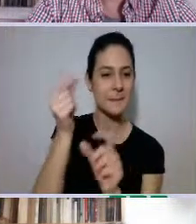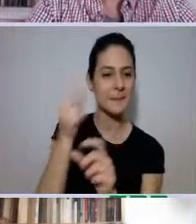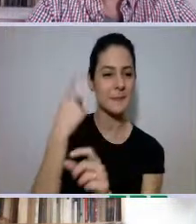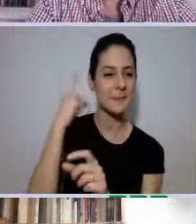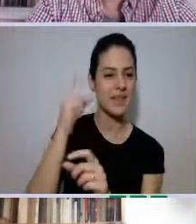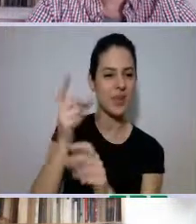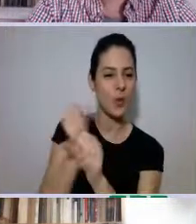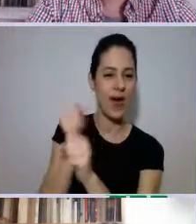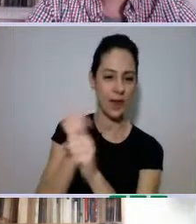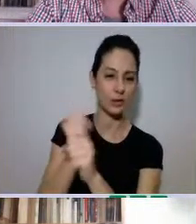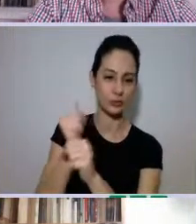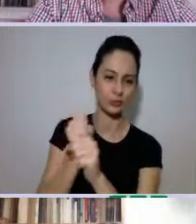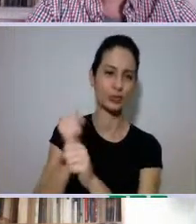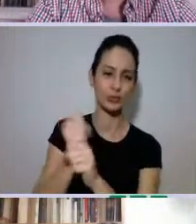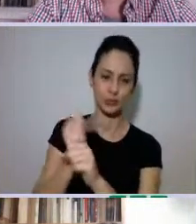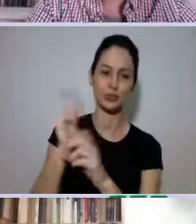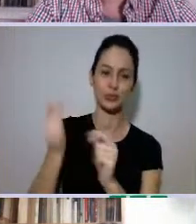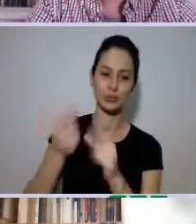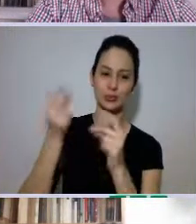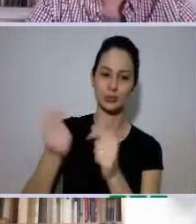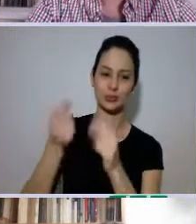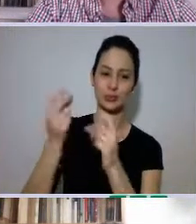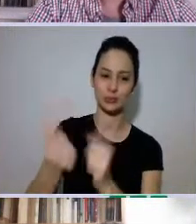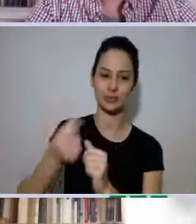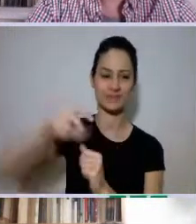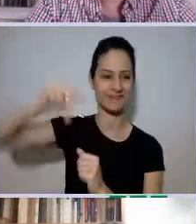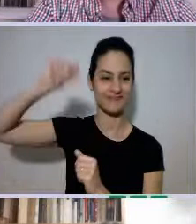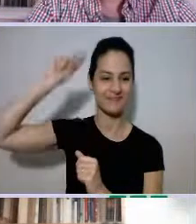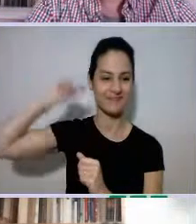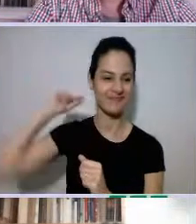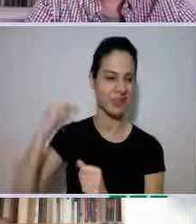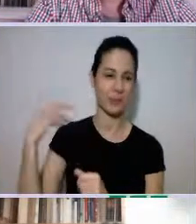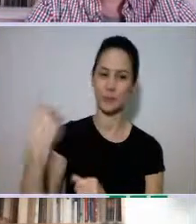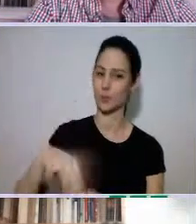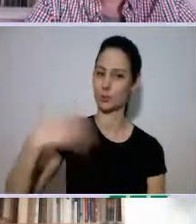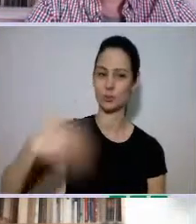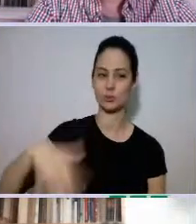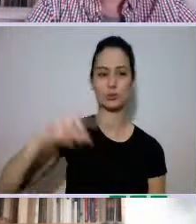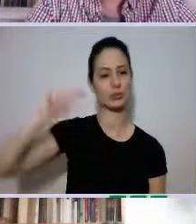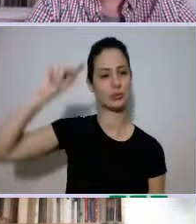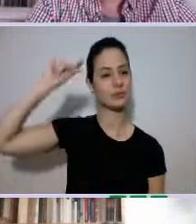de años, como antiguas, antiquísimas.